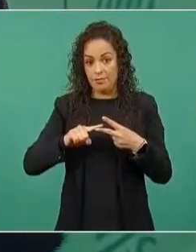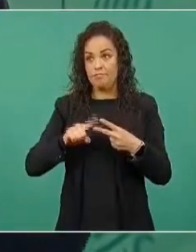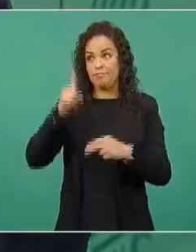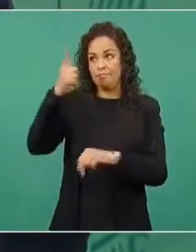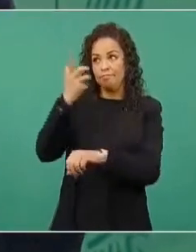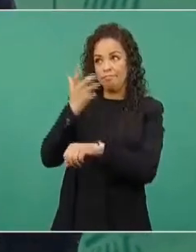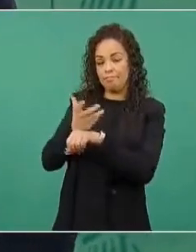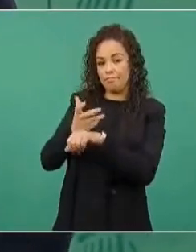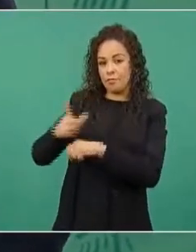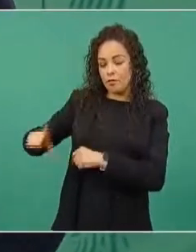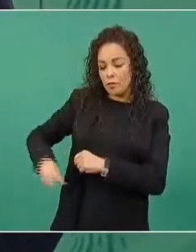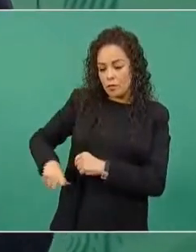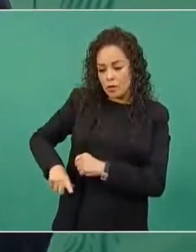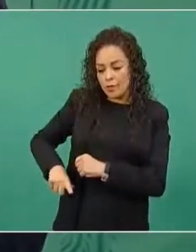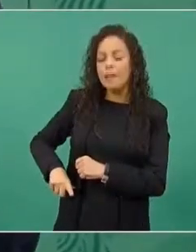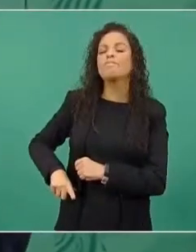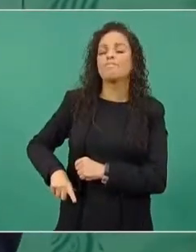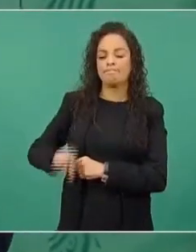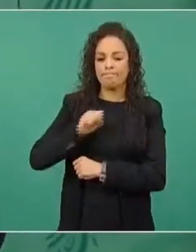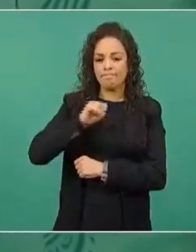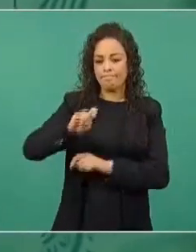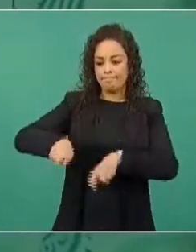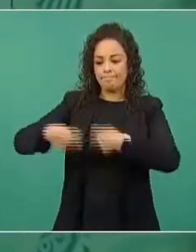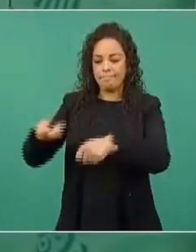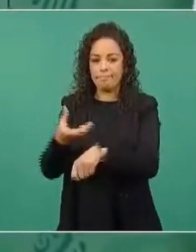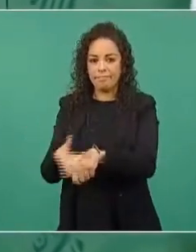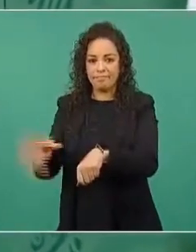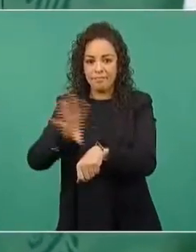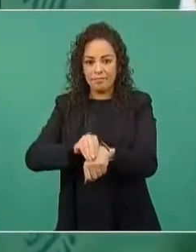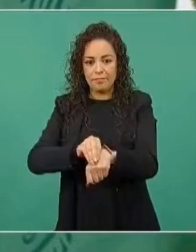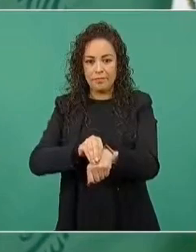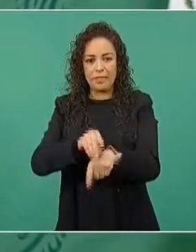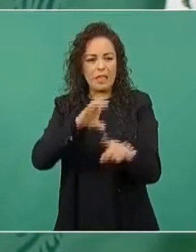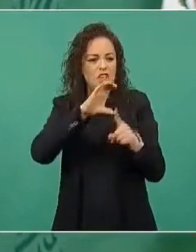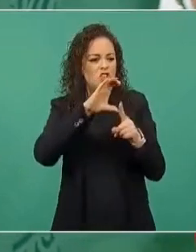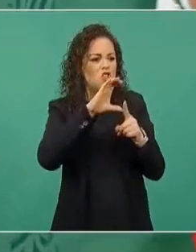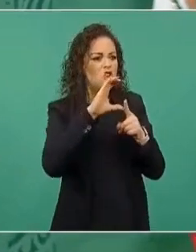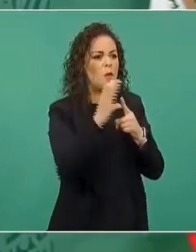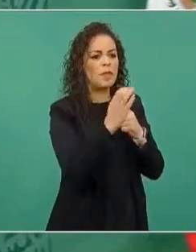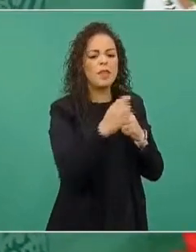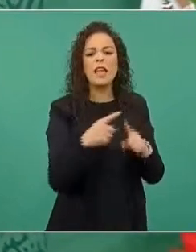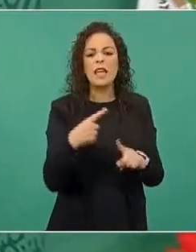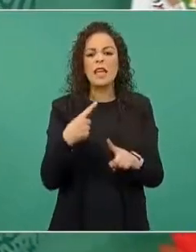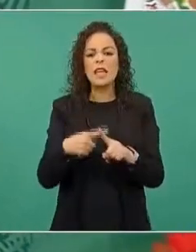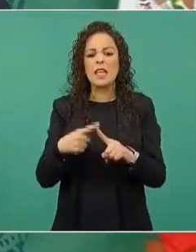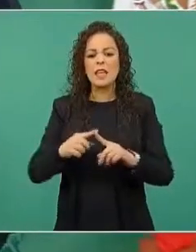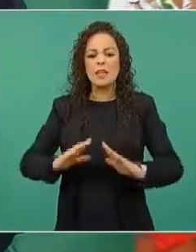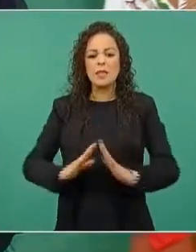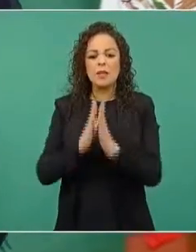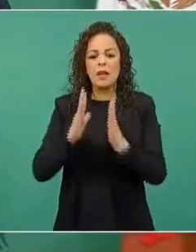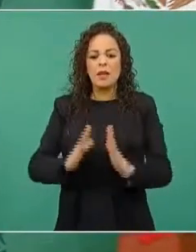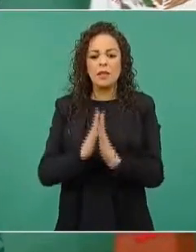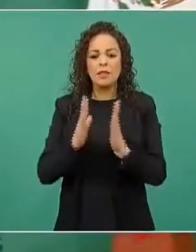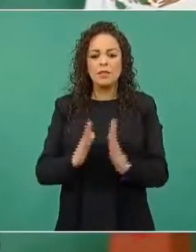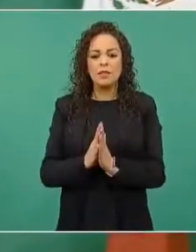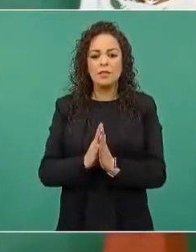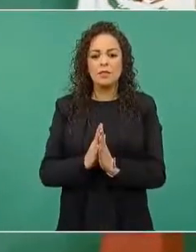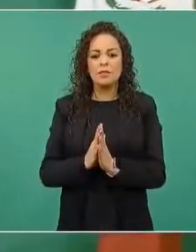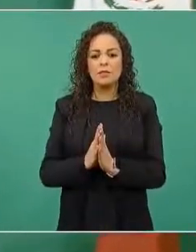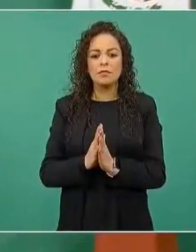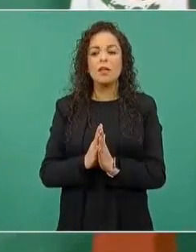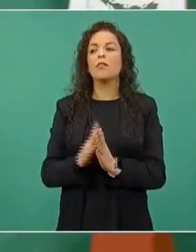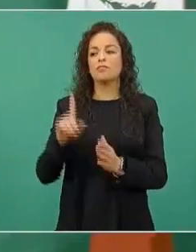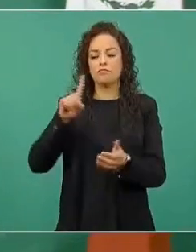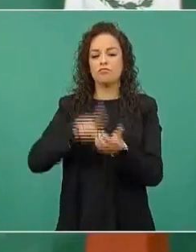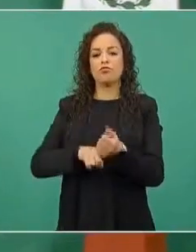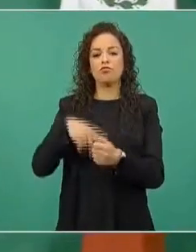permiso. Intervienen en ese comité, como lo vimos, el Departamento de Estado, el Departamento del